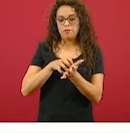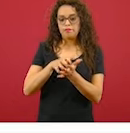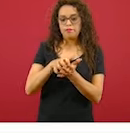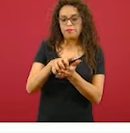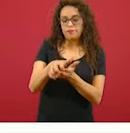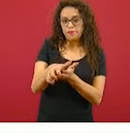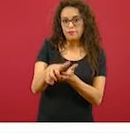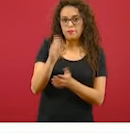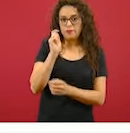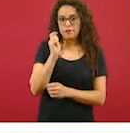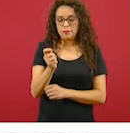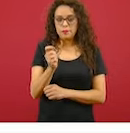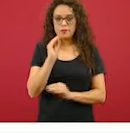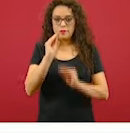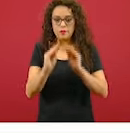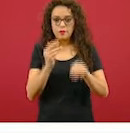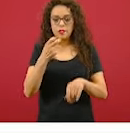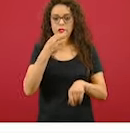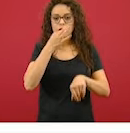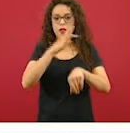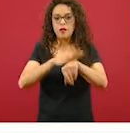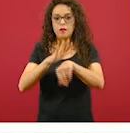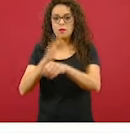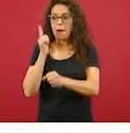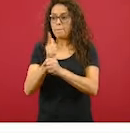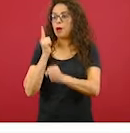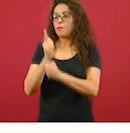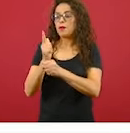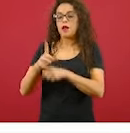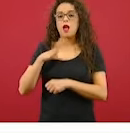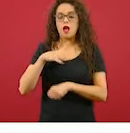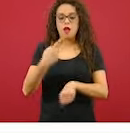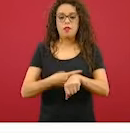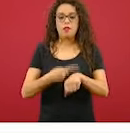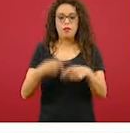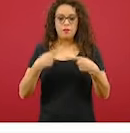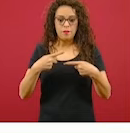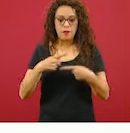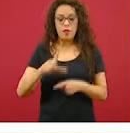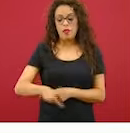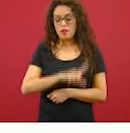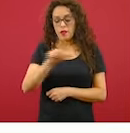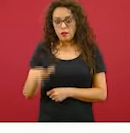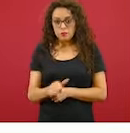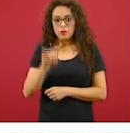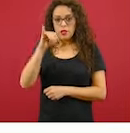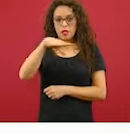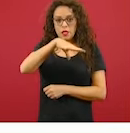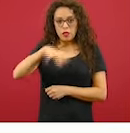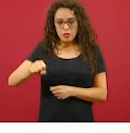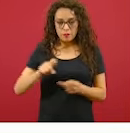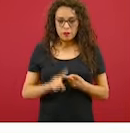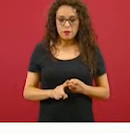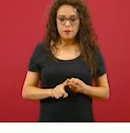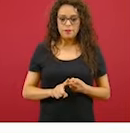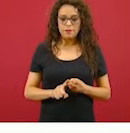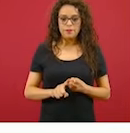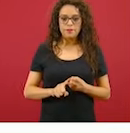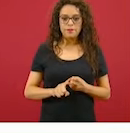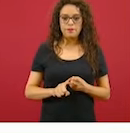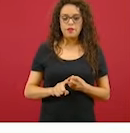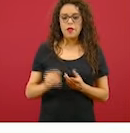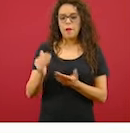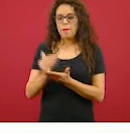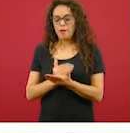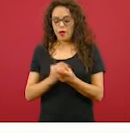mayoría de esta notificación e identificación, seguido por el Instituto Mexicano del Seguro Social, y en menor